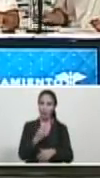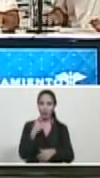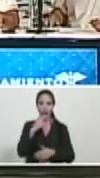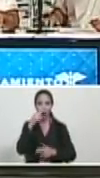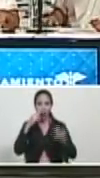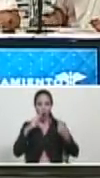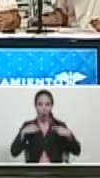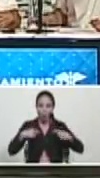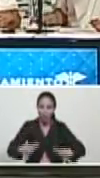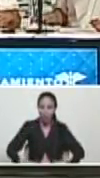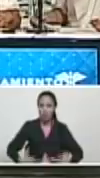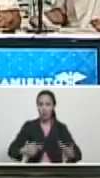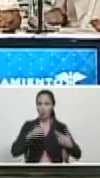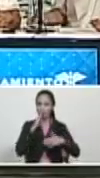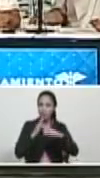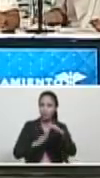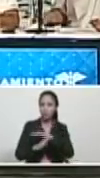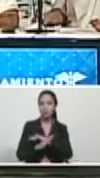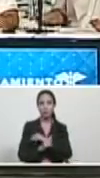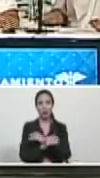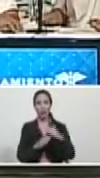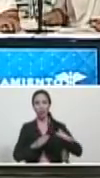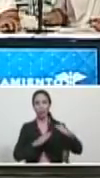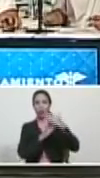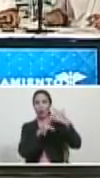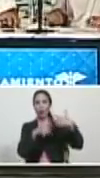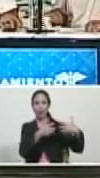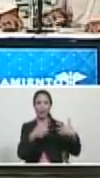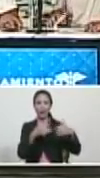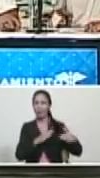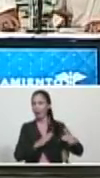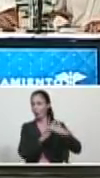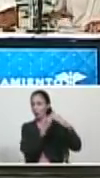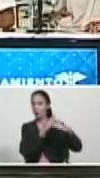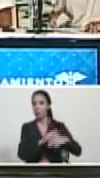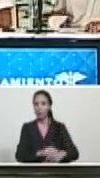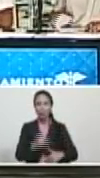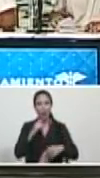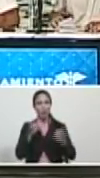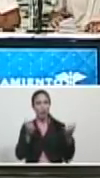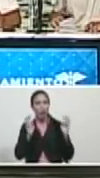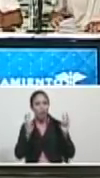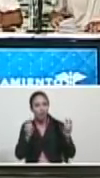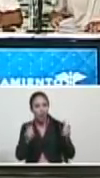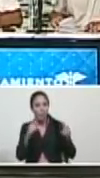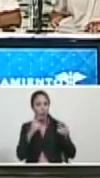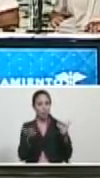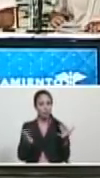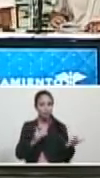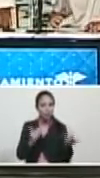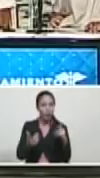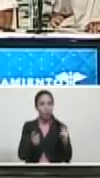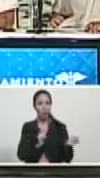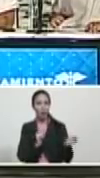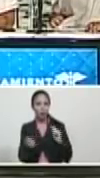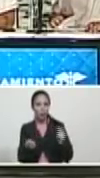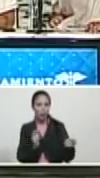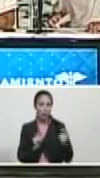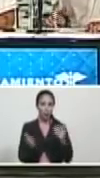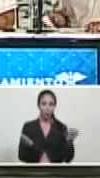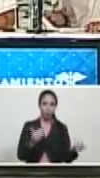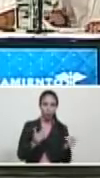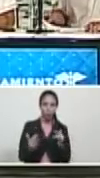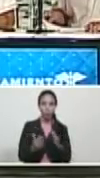humanista, contra la guerra. Y estuvimos hablando de estos temas. Y ellos